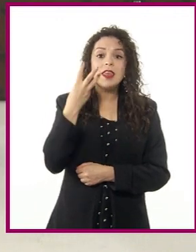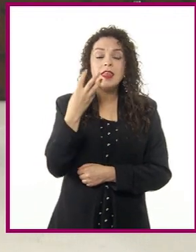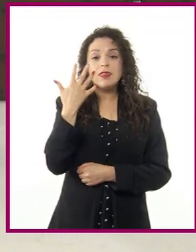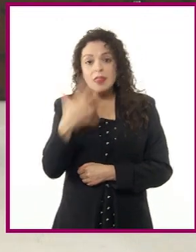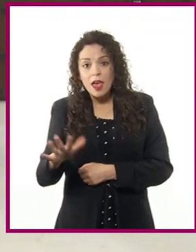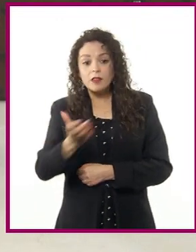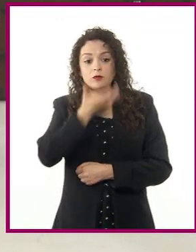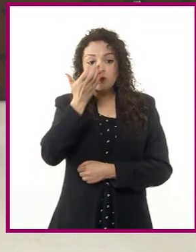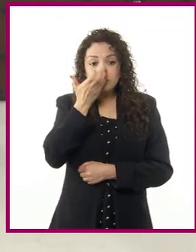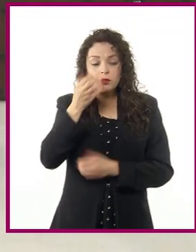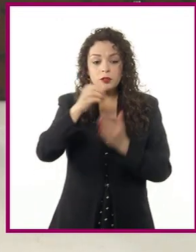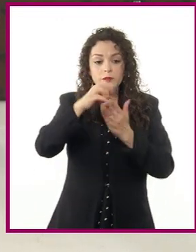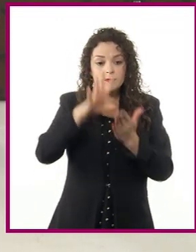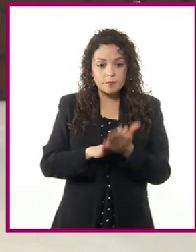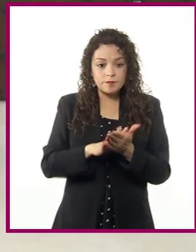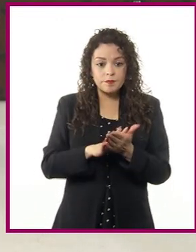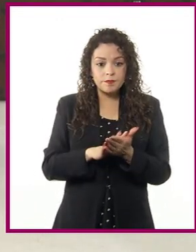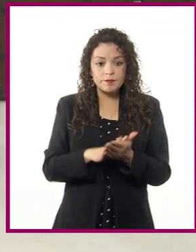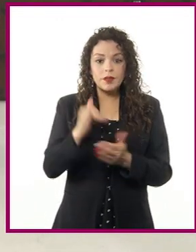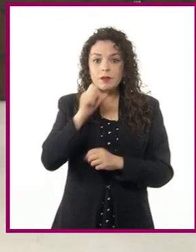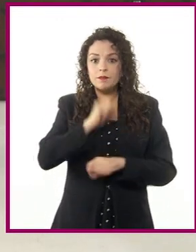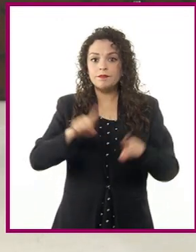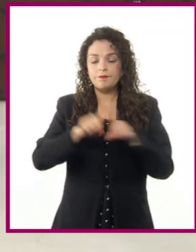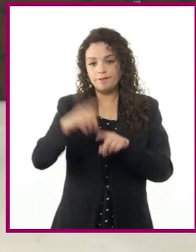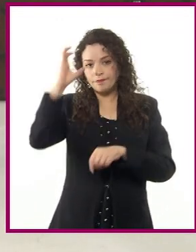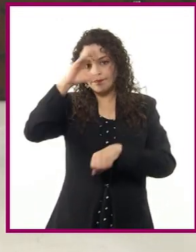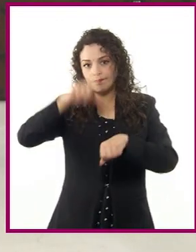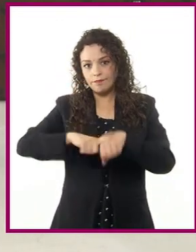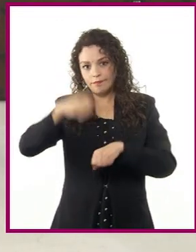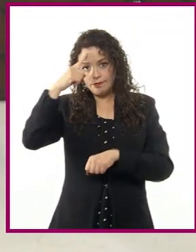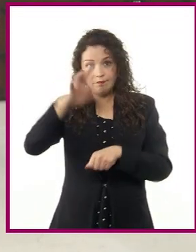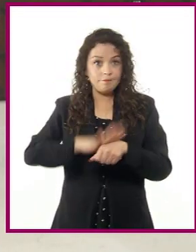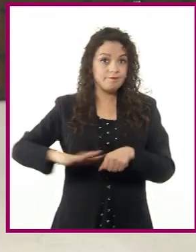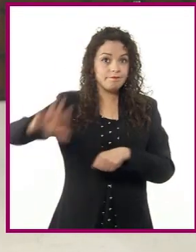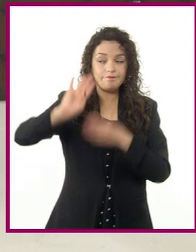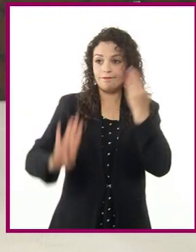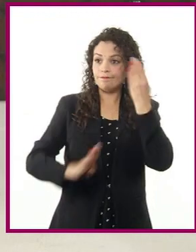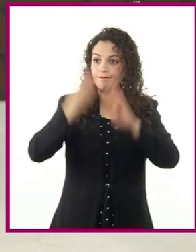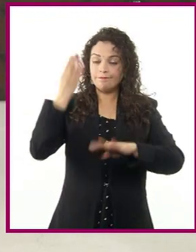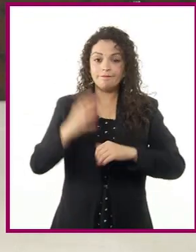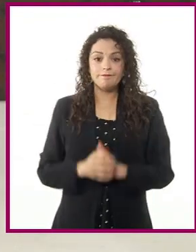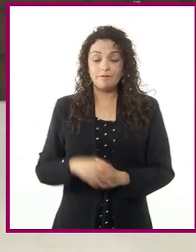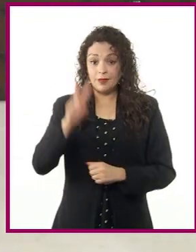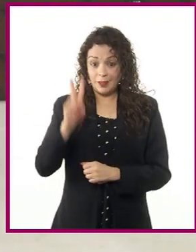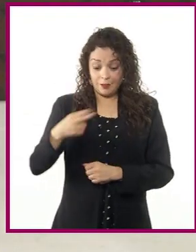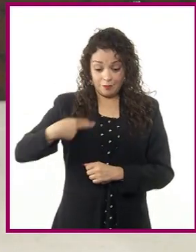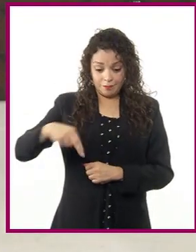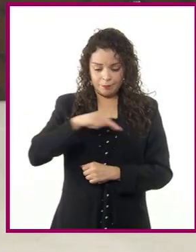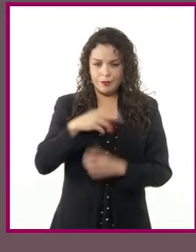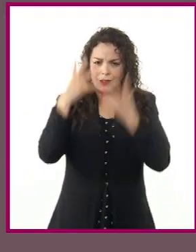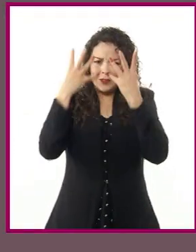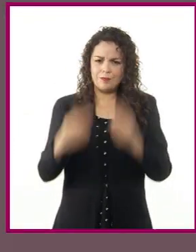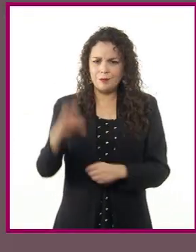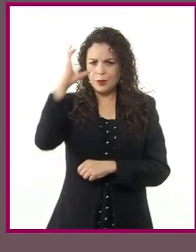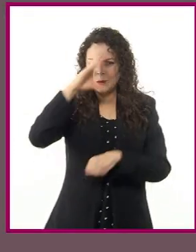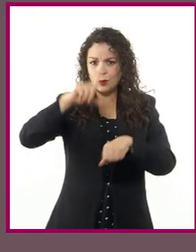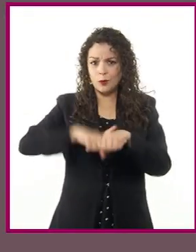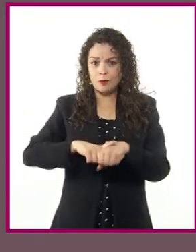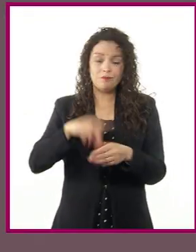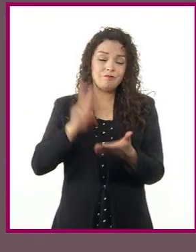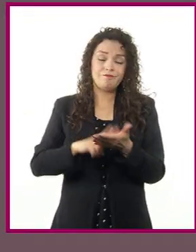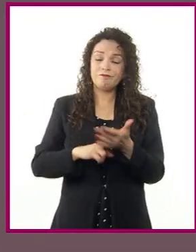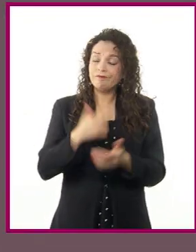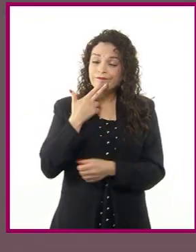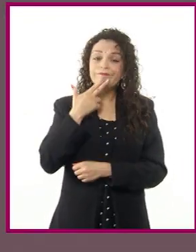inscritos como bienes inmateriales de la cultura de la humanidad. Somos un país rico en cultura. En